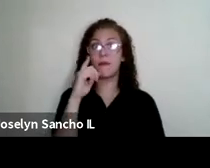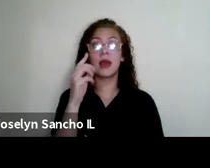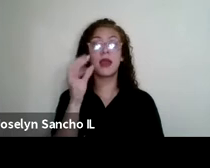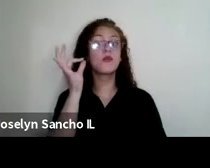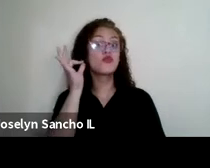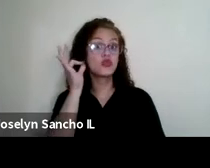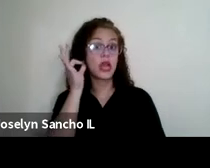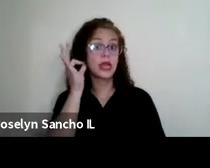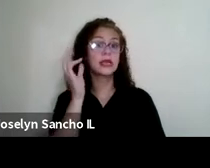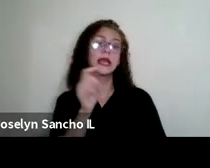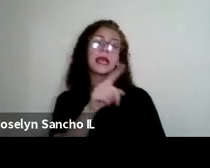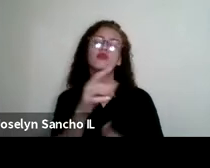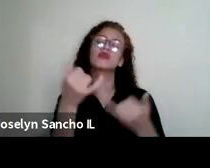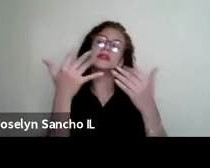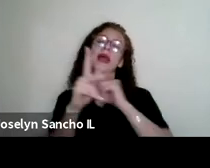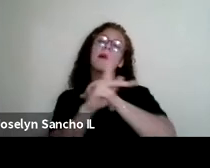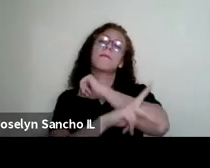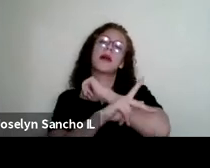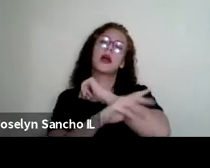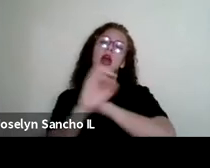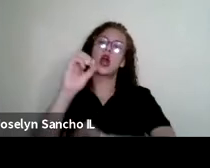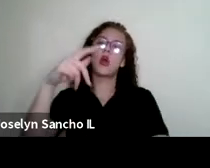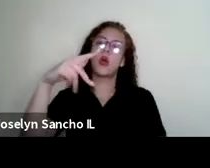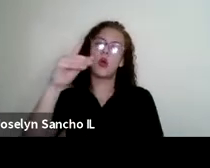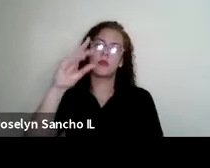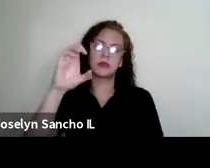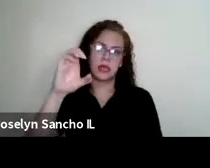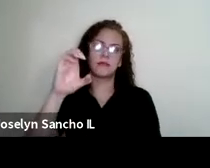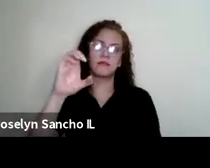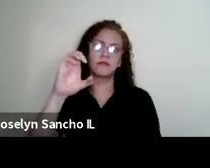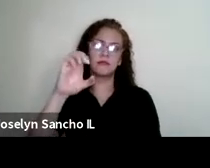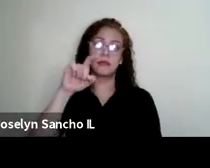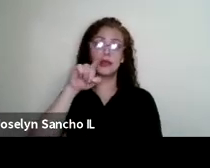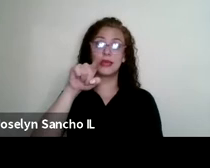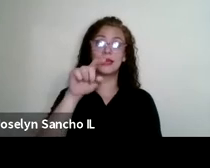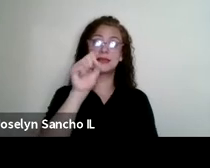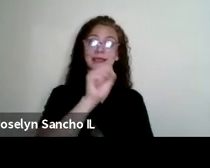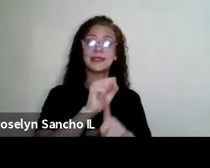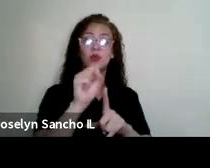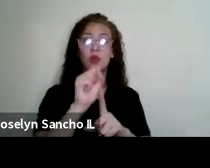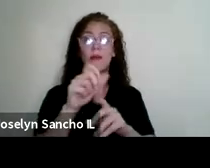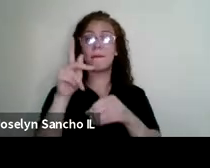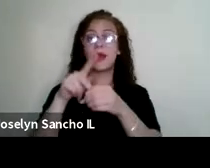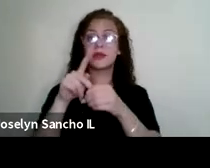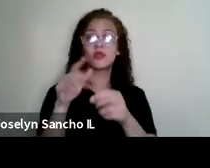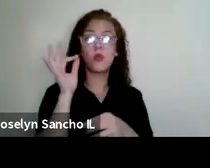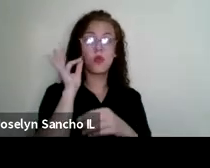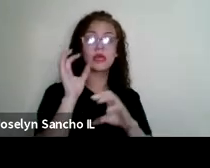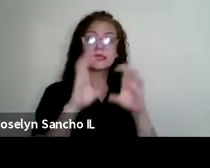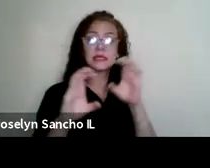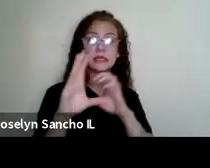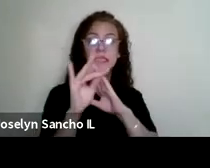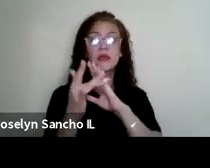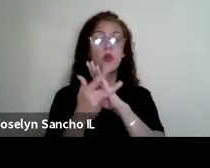muchachas, estos ya son países de la OCDE. Vean que esta situación de la participación de las mujeres en la ciencia y la